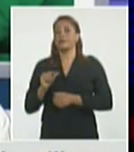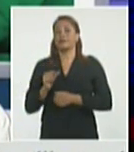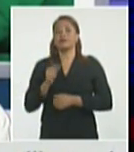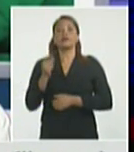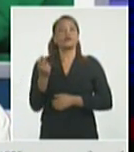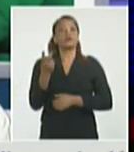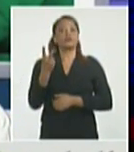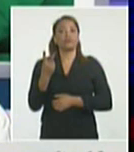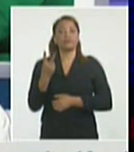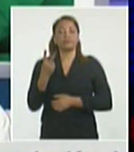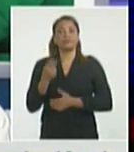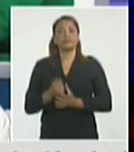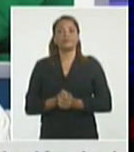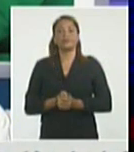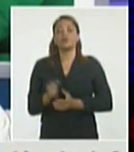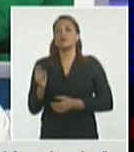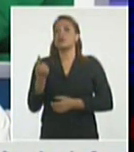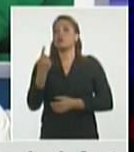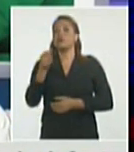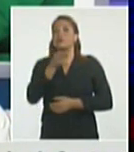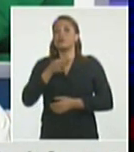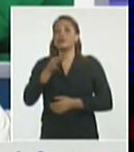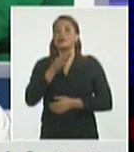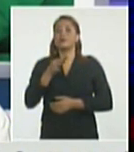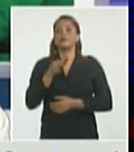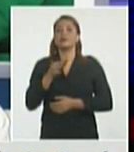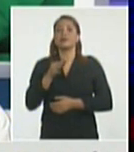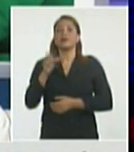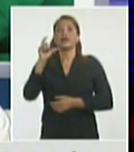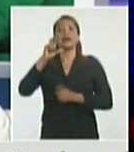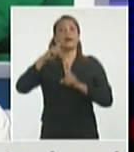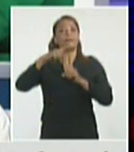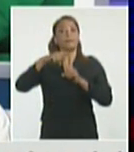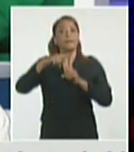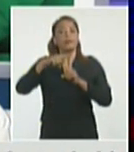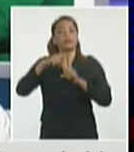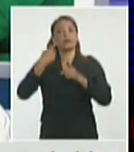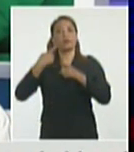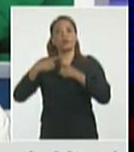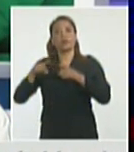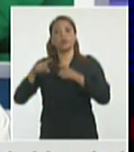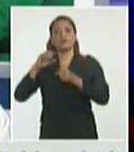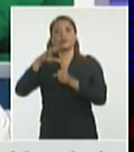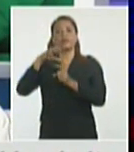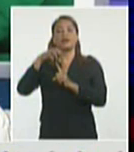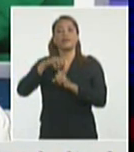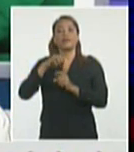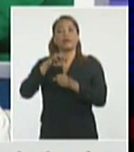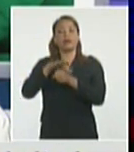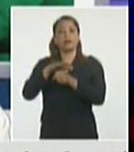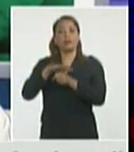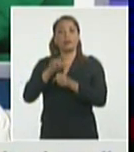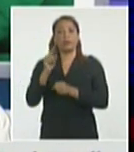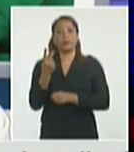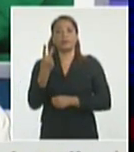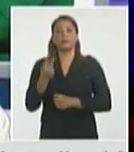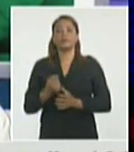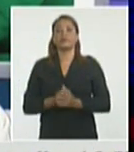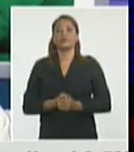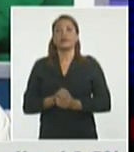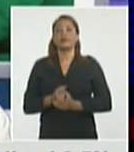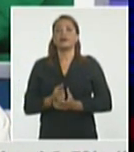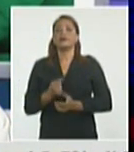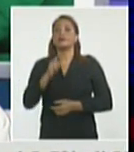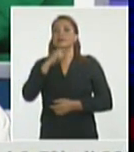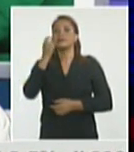personas, 1 del municipio de Caimito y 1 de San Cristóbal. En la provincia de Mayabeque 2 personas, de San